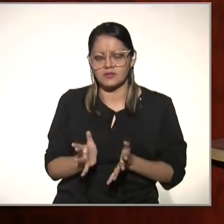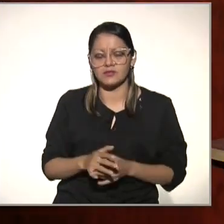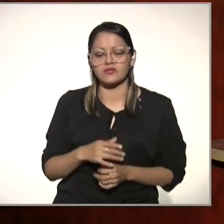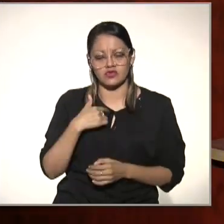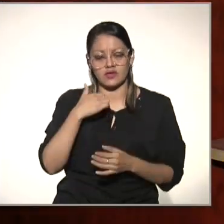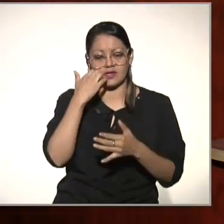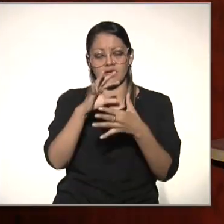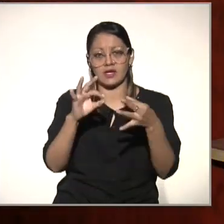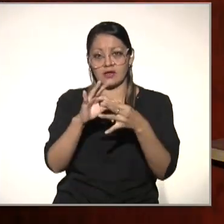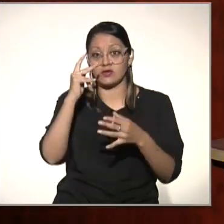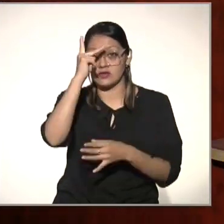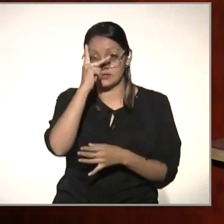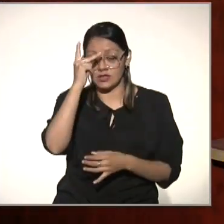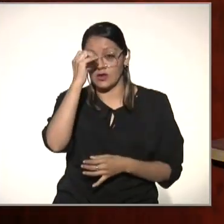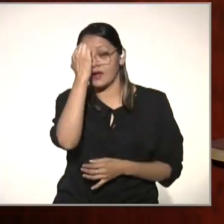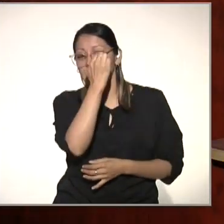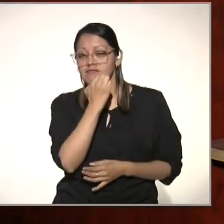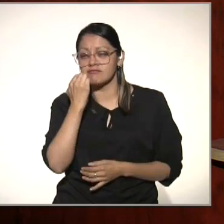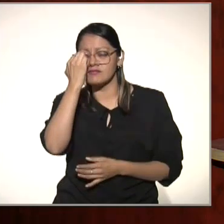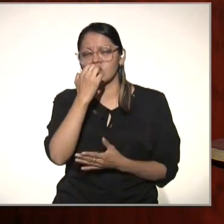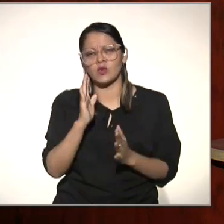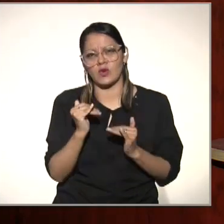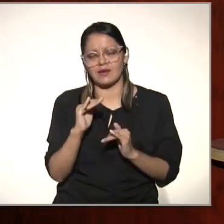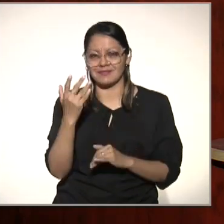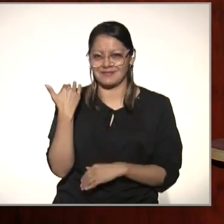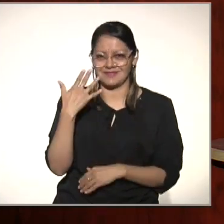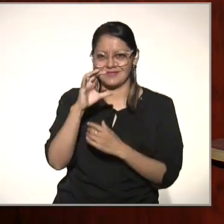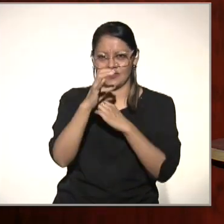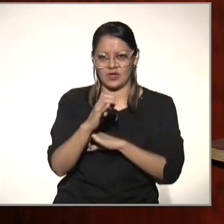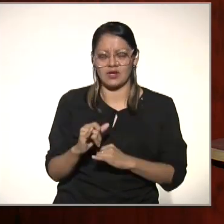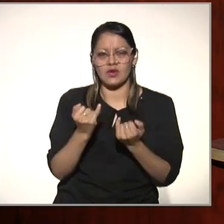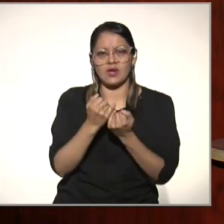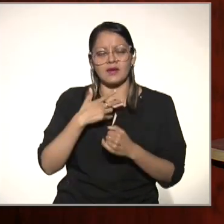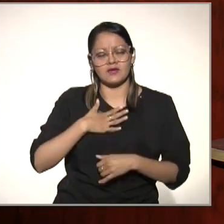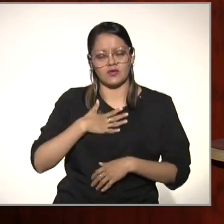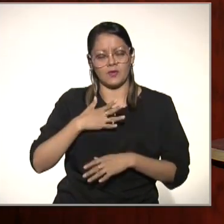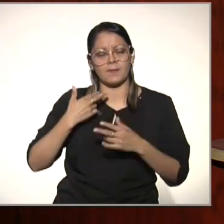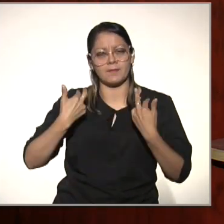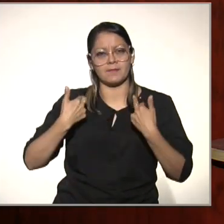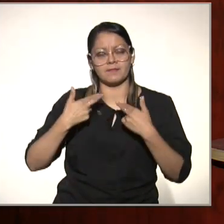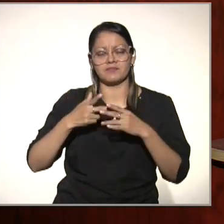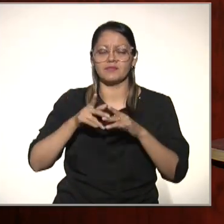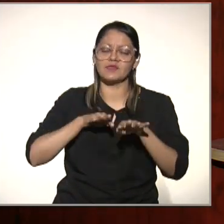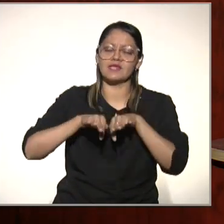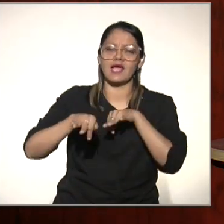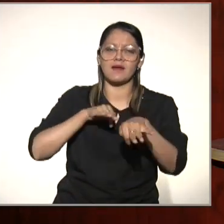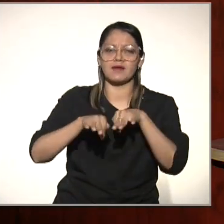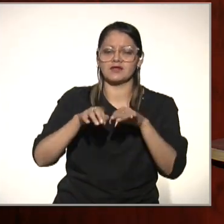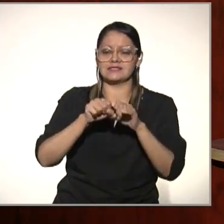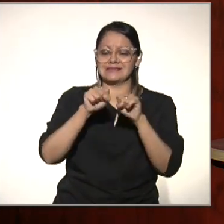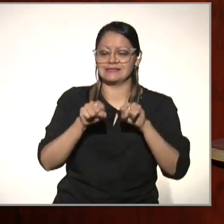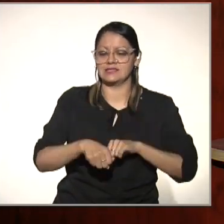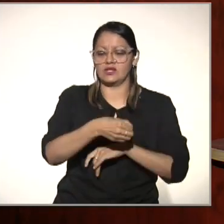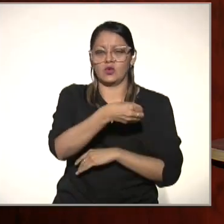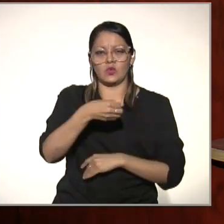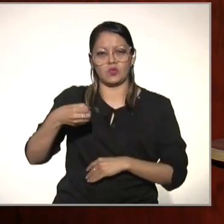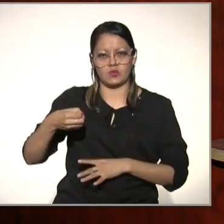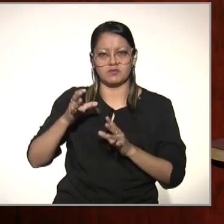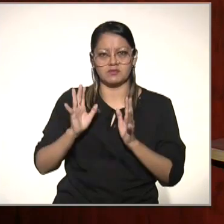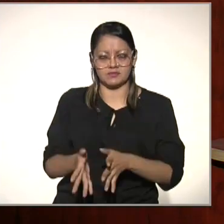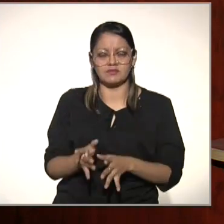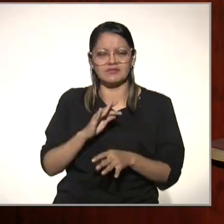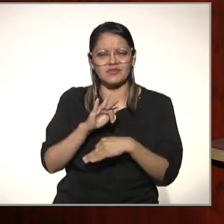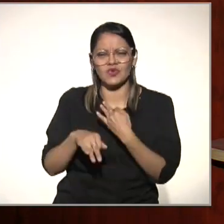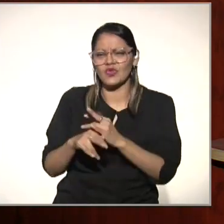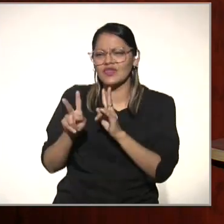algo, no soy psicoanalista, porque creo que también hay un comentario al respecto, mi formación es sistémica, y es todo un tema que las familias